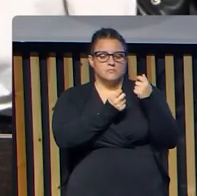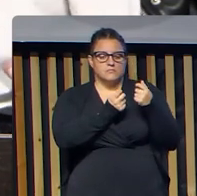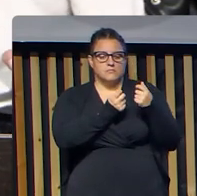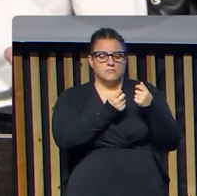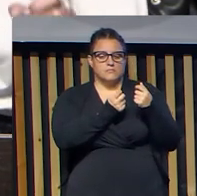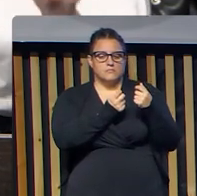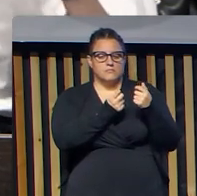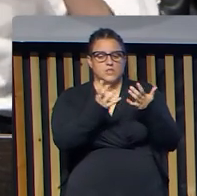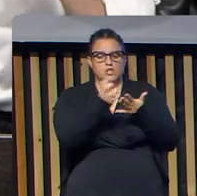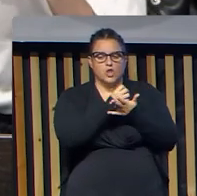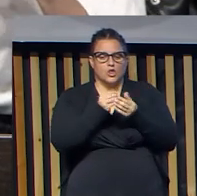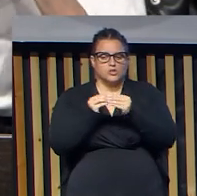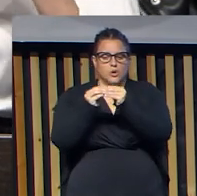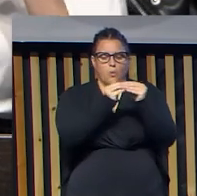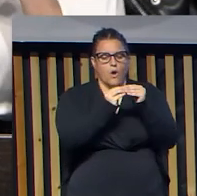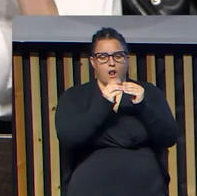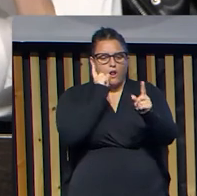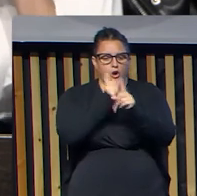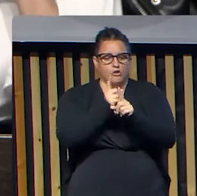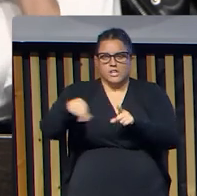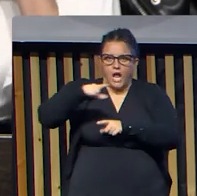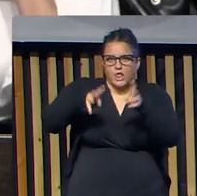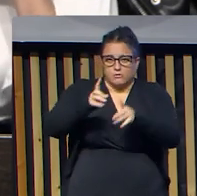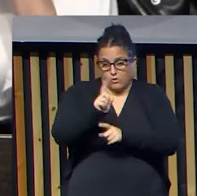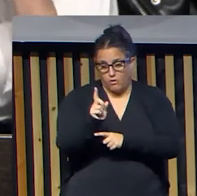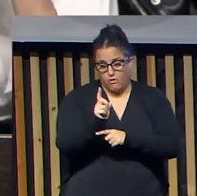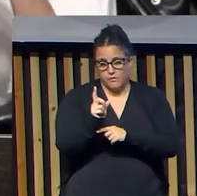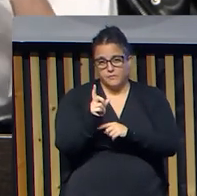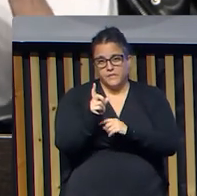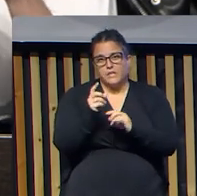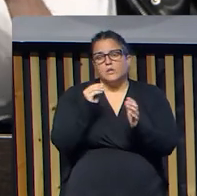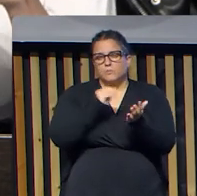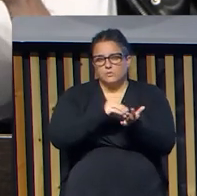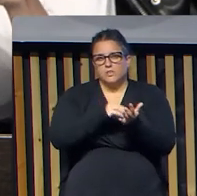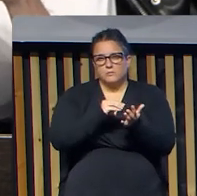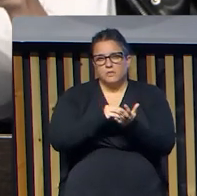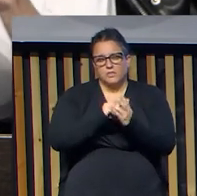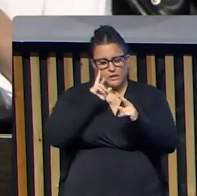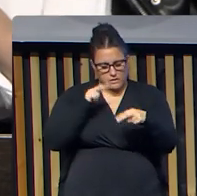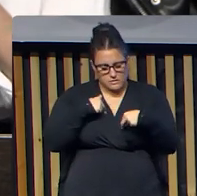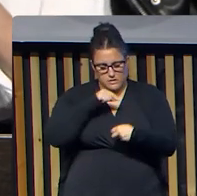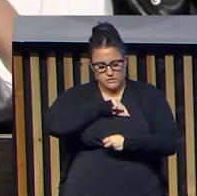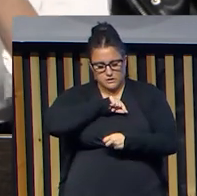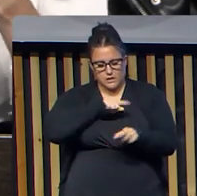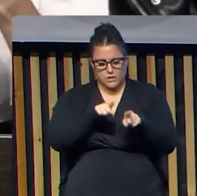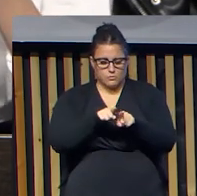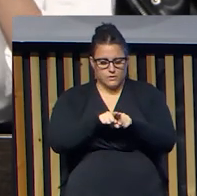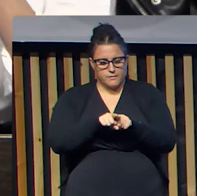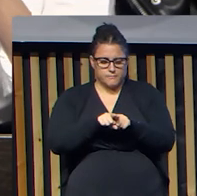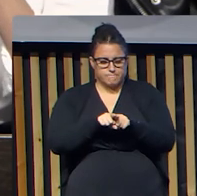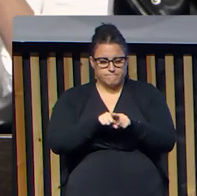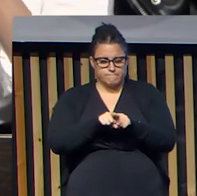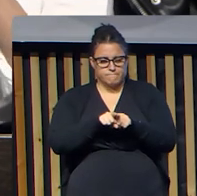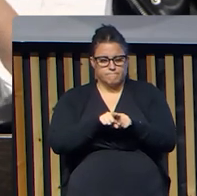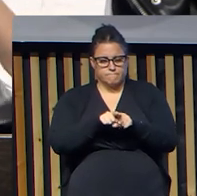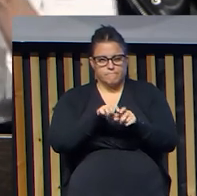sienten como Defensores de que el ciudadano la ciudadana que está ahí entienda qué está pasando por ejemplo en